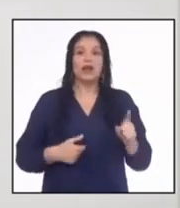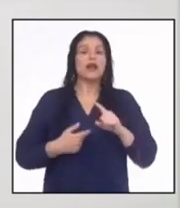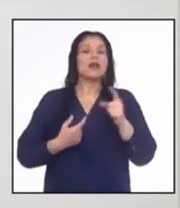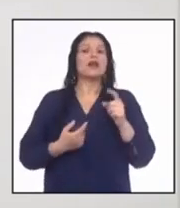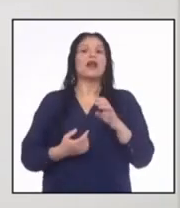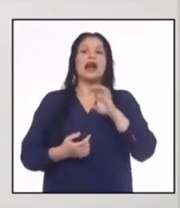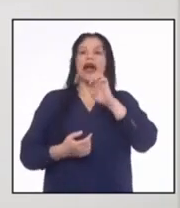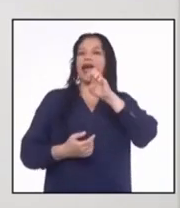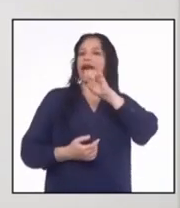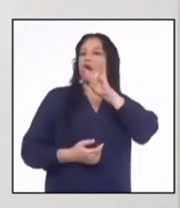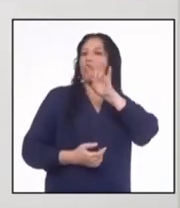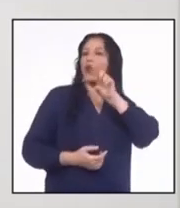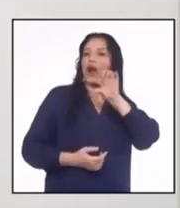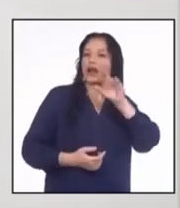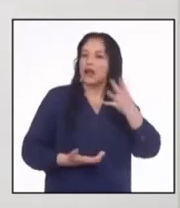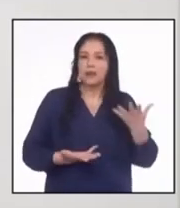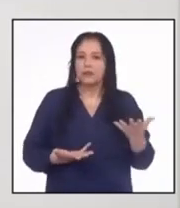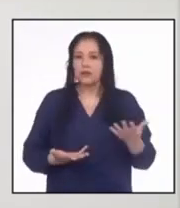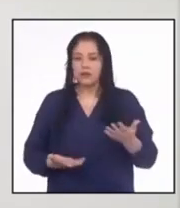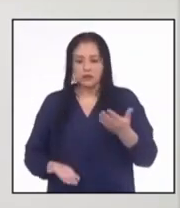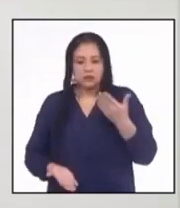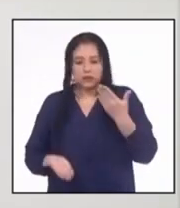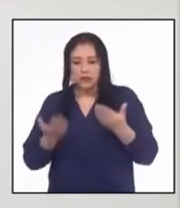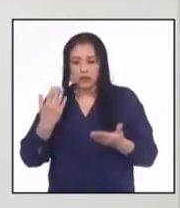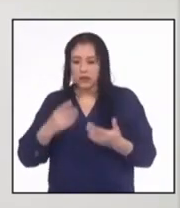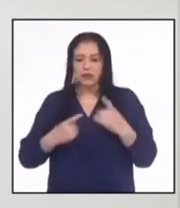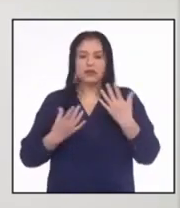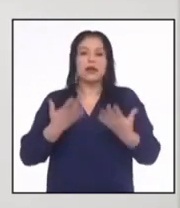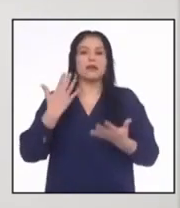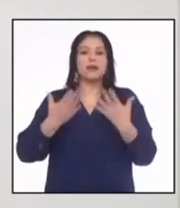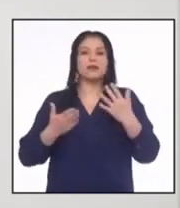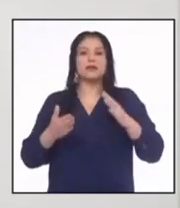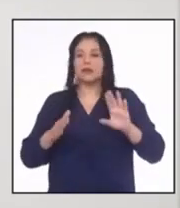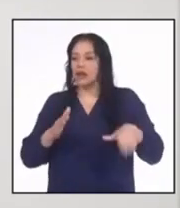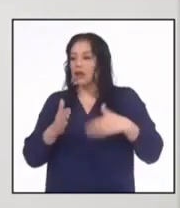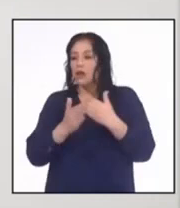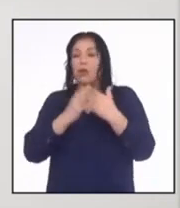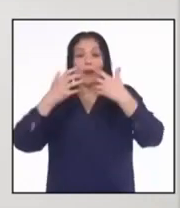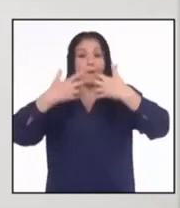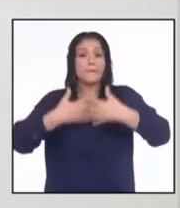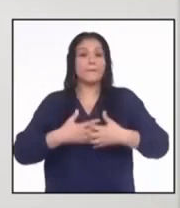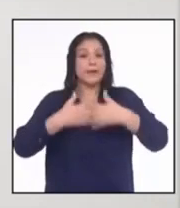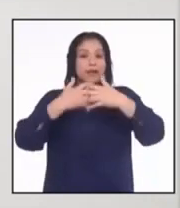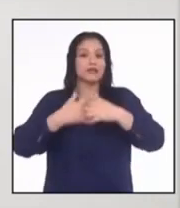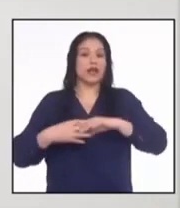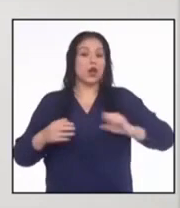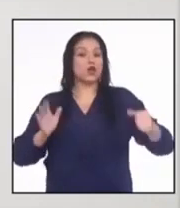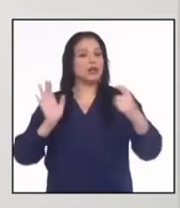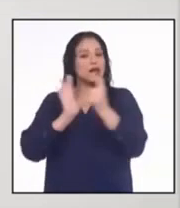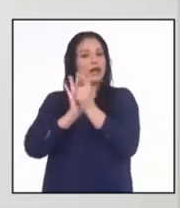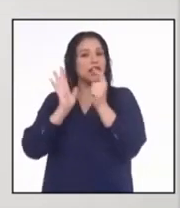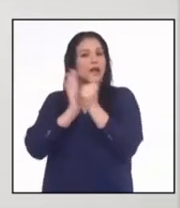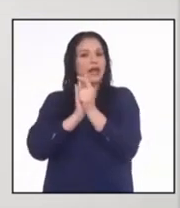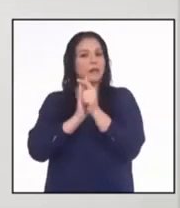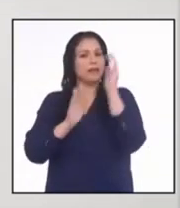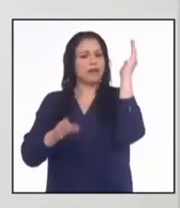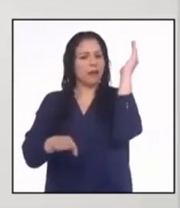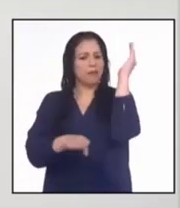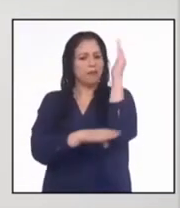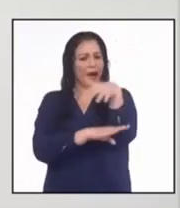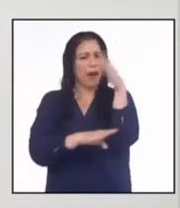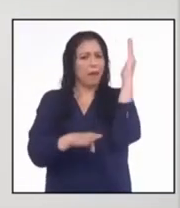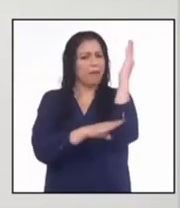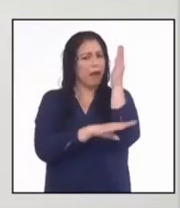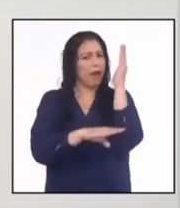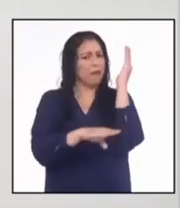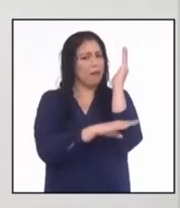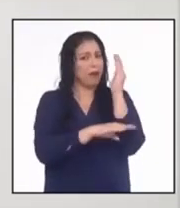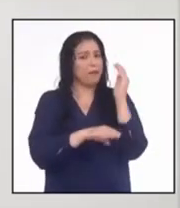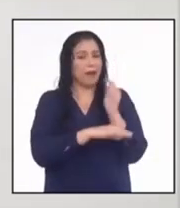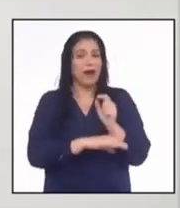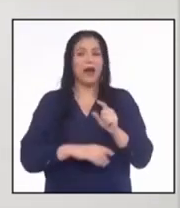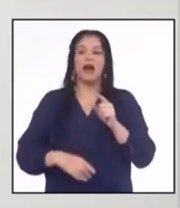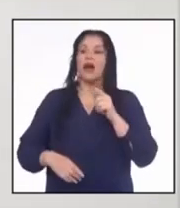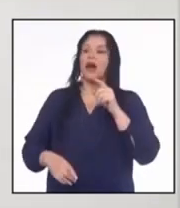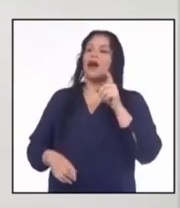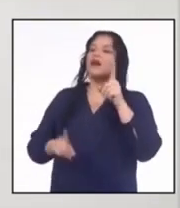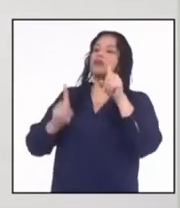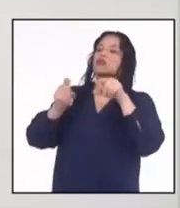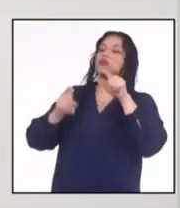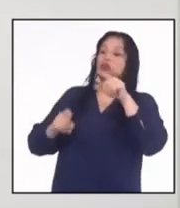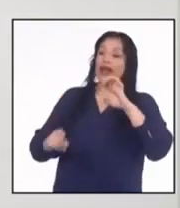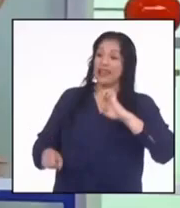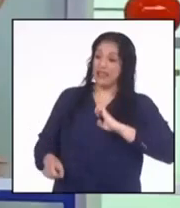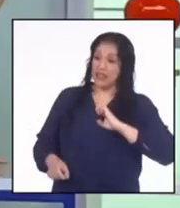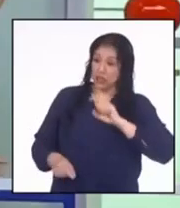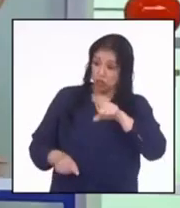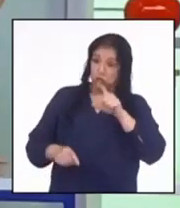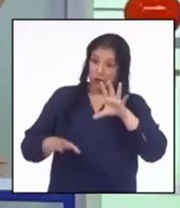destinados a la tala. De pronto llega una empresa informal y comienza a deforestar esa zona. ¿Tu ética lo